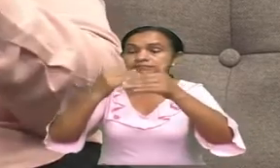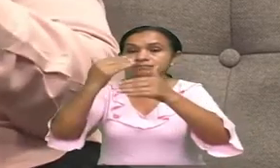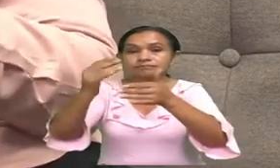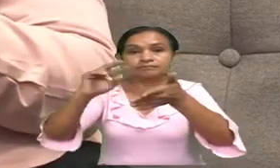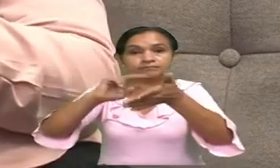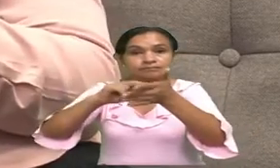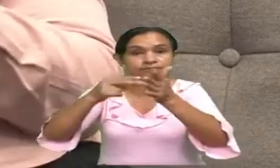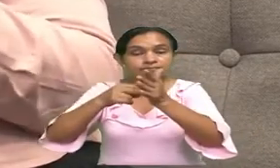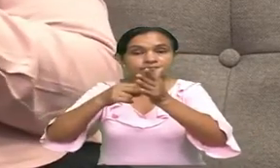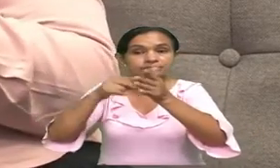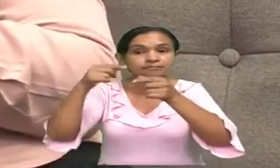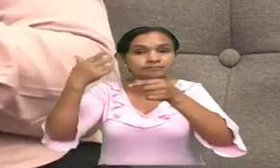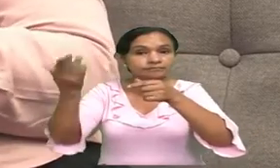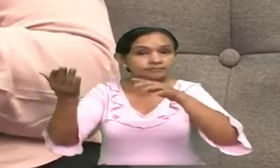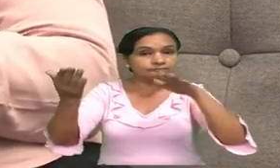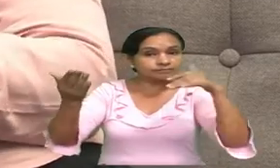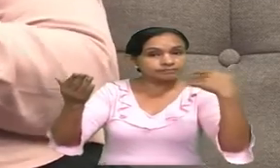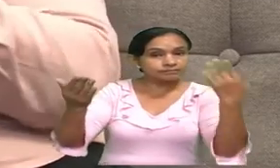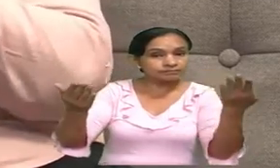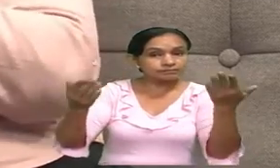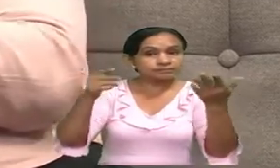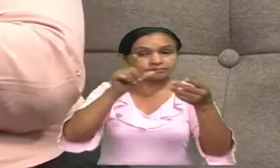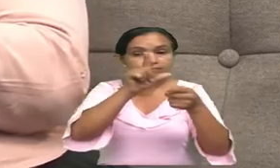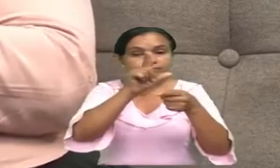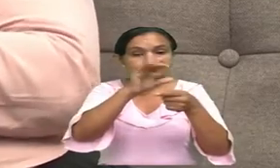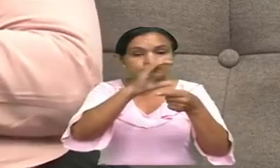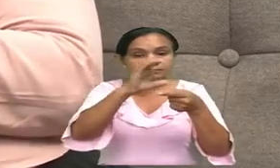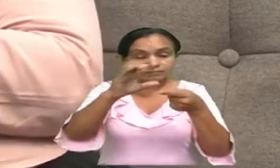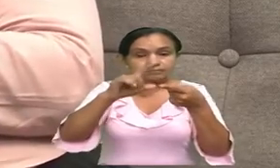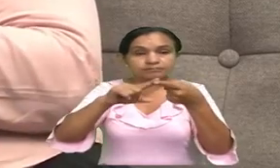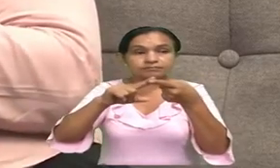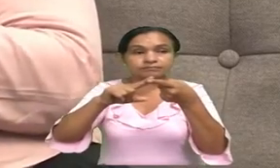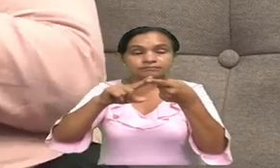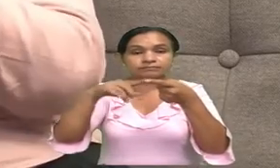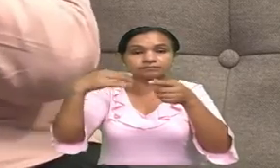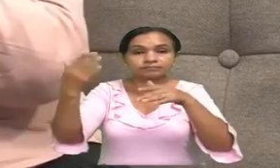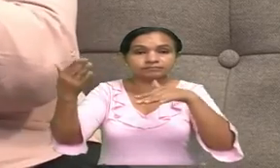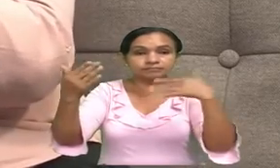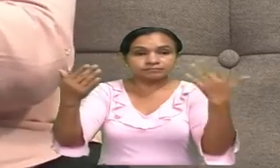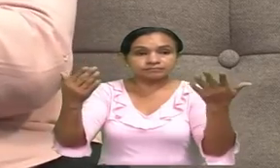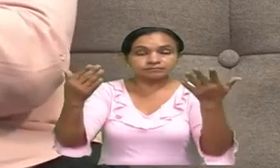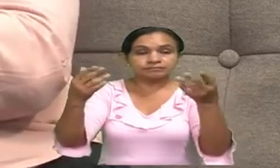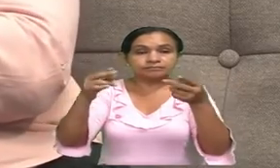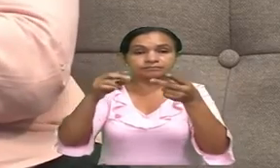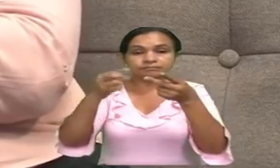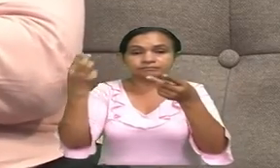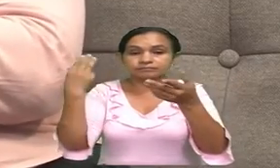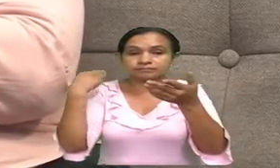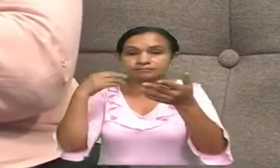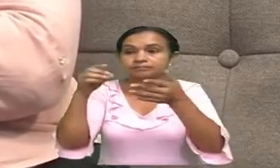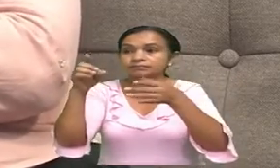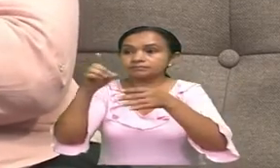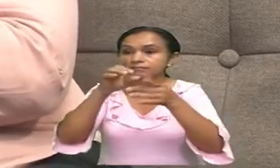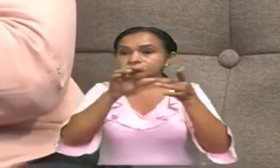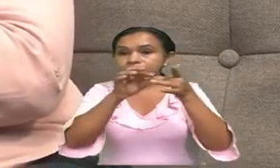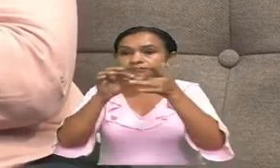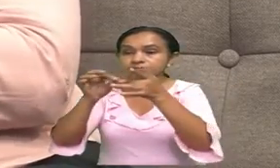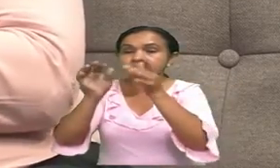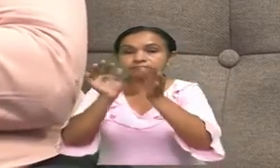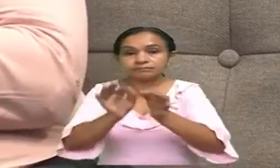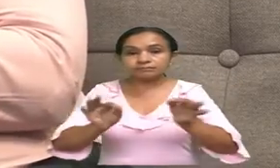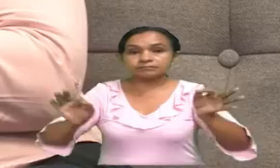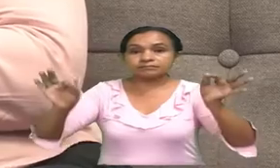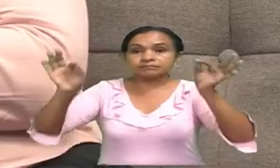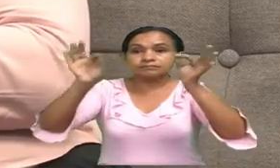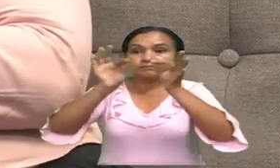es lo que le vamos a, cuáles son las competencias en la licenciatura, cuáles son las competencias que él adquiere en una maestría o un doctorado. Y es muy importante